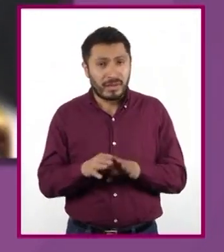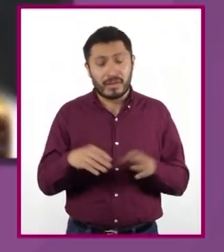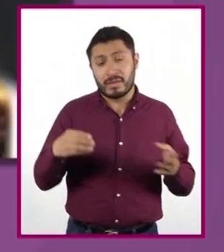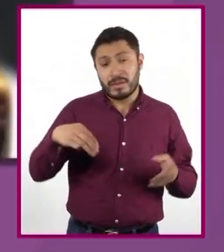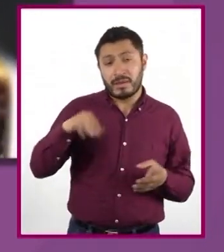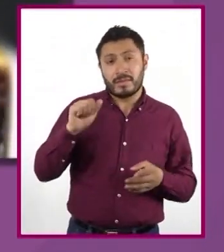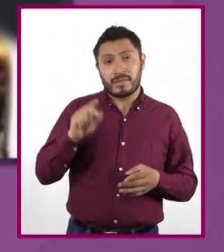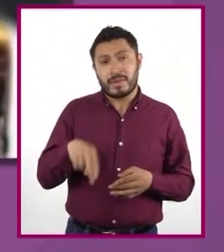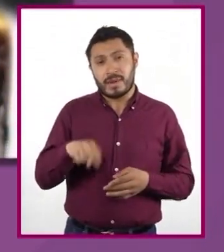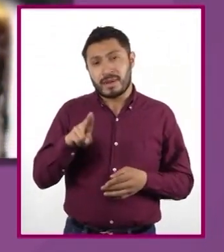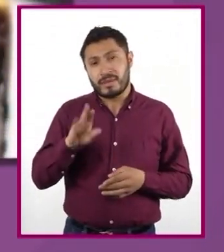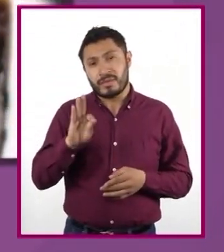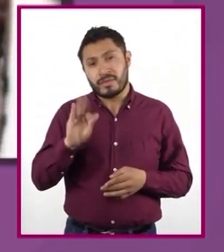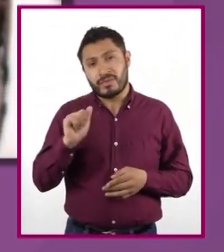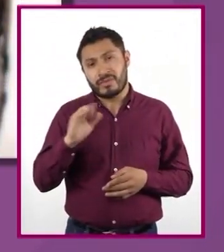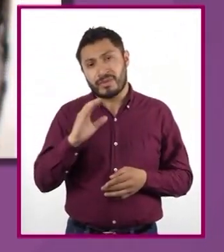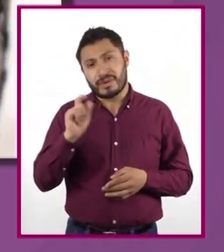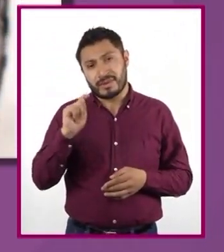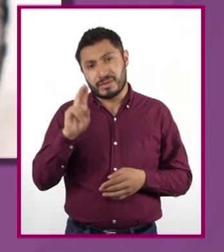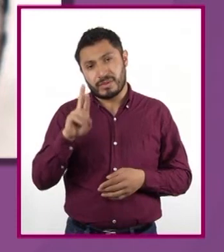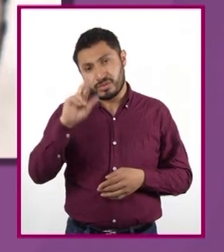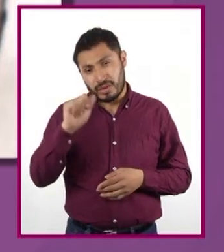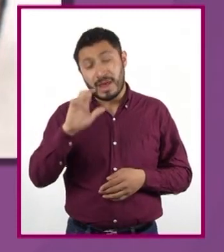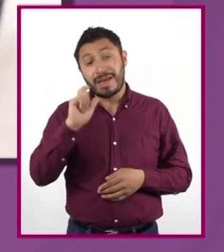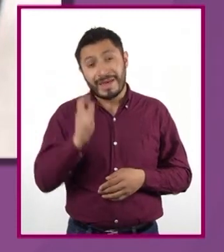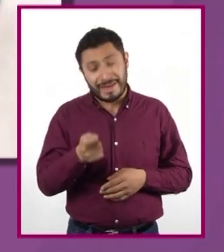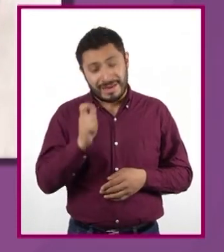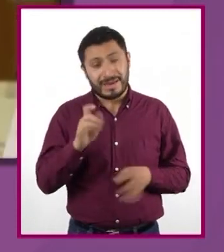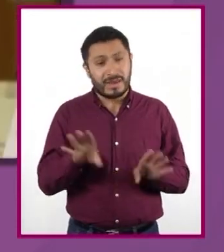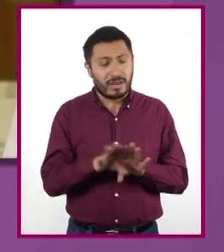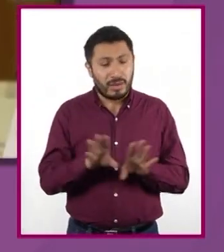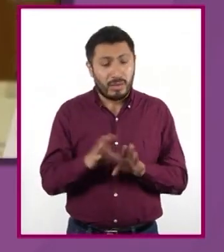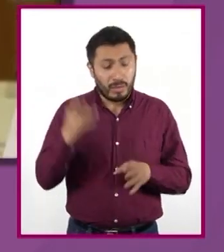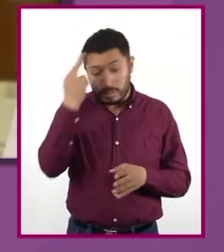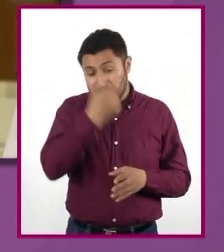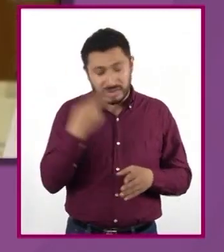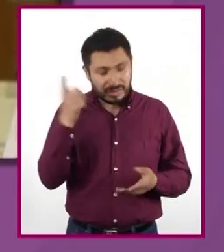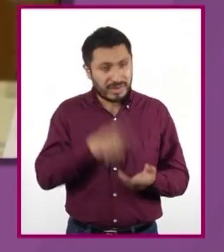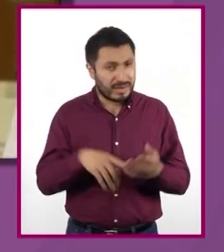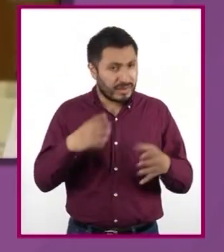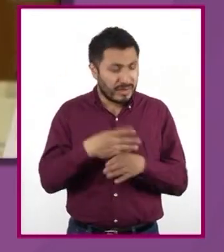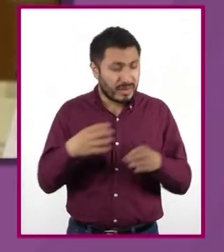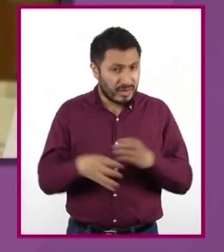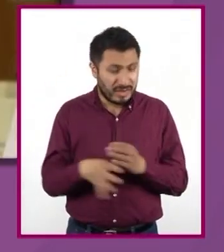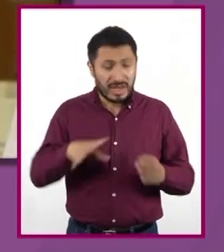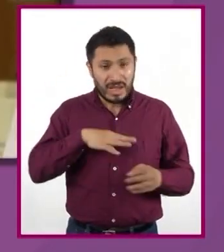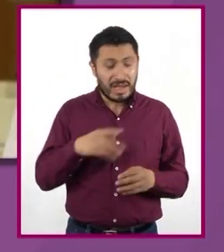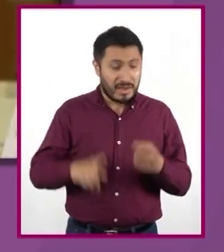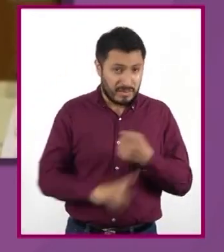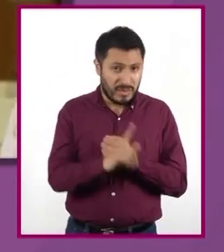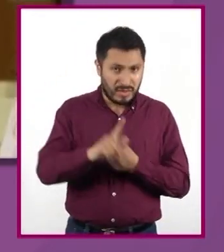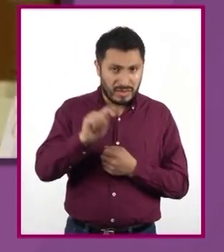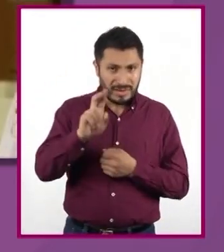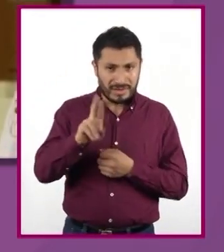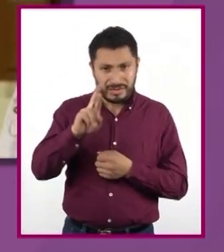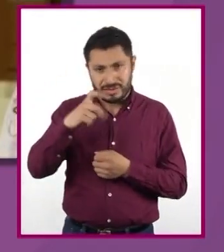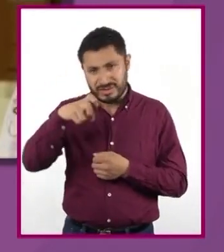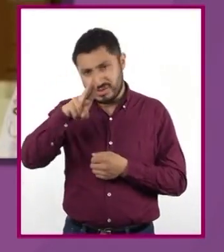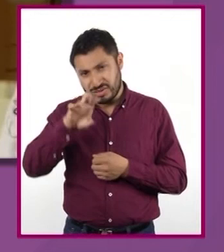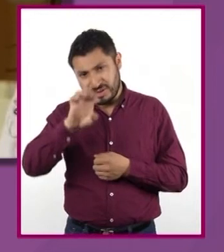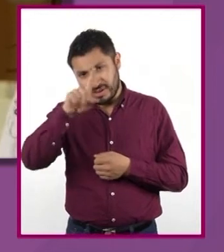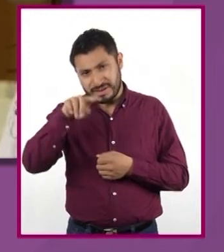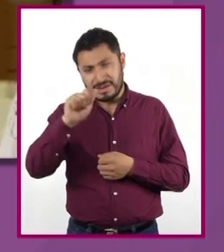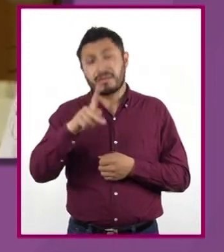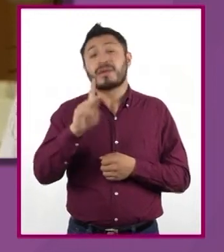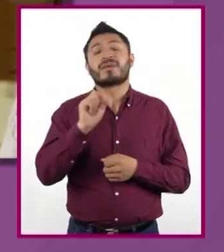manufactura y observar que en estos artefactos no solamente está implícita el problema de la turquesa, sino que también